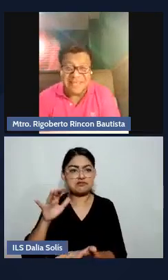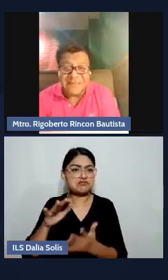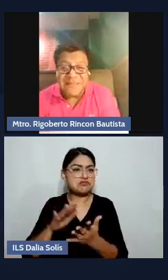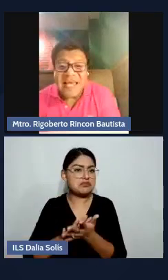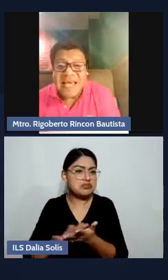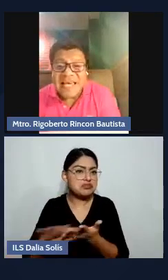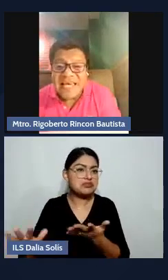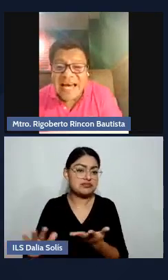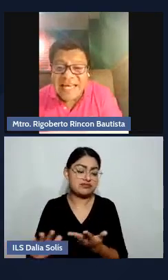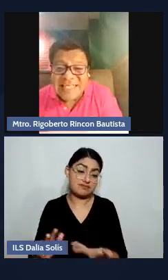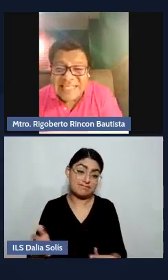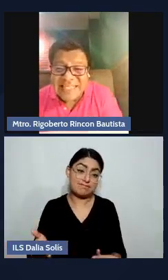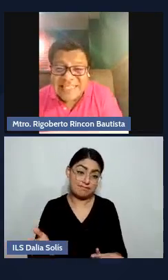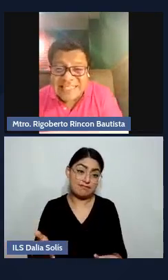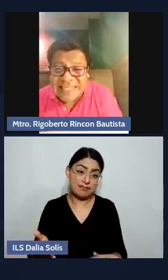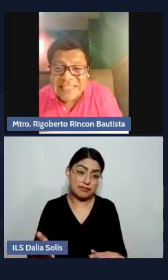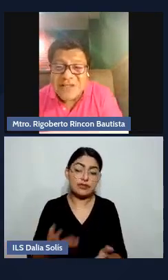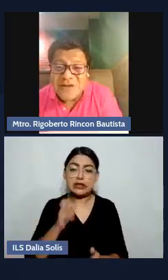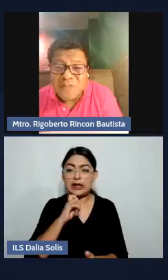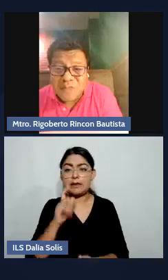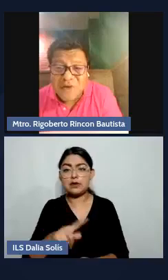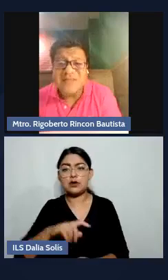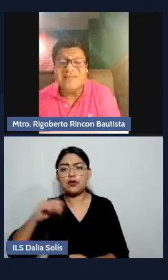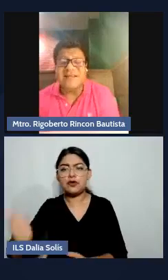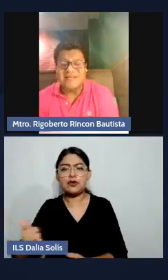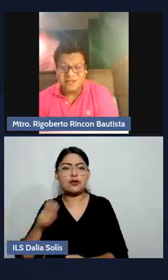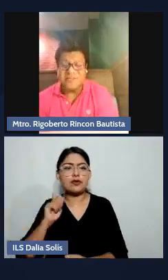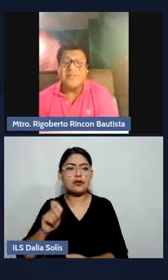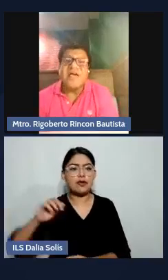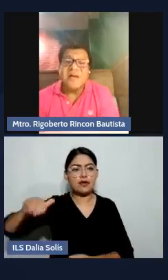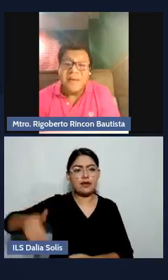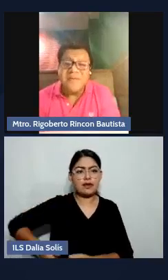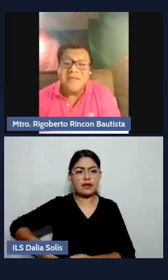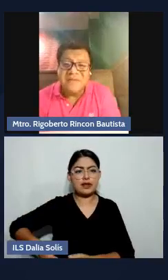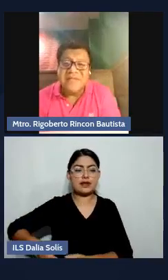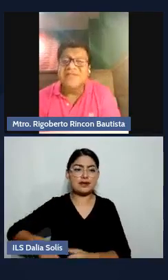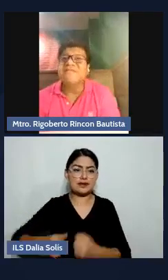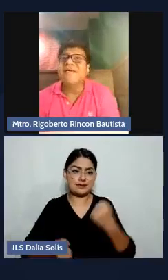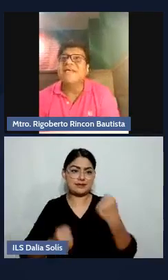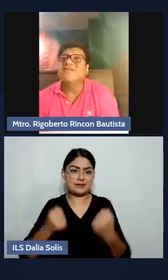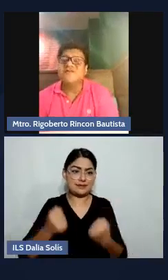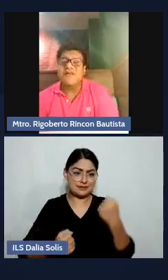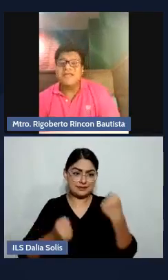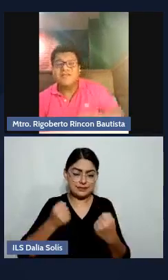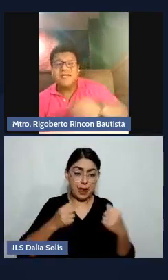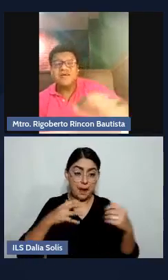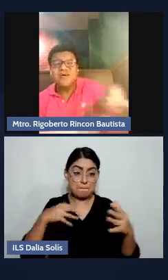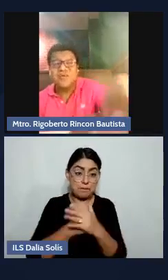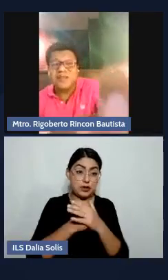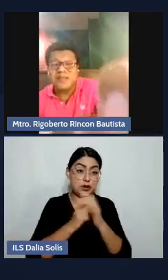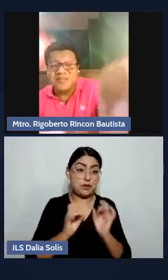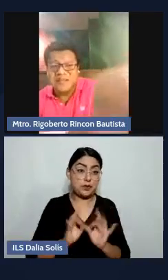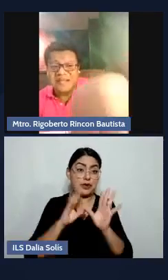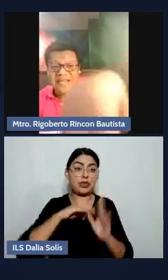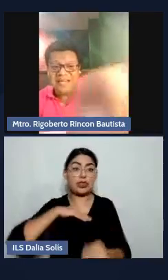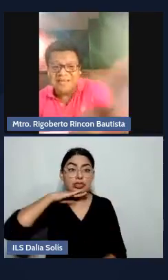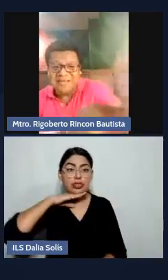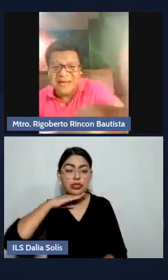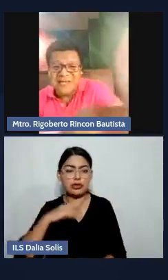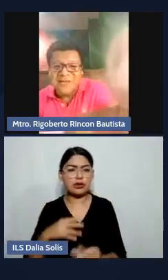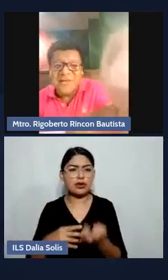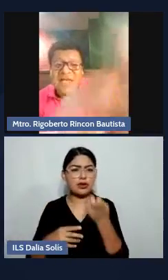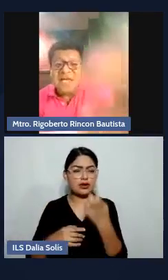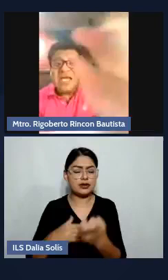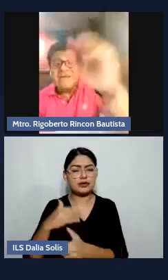Y accidentes de tránsito por distracción. Vamos a ir viendo también que esto es algo completamente del impacto que